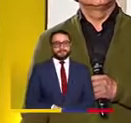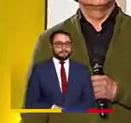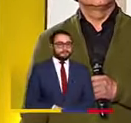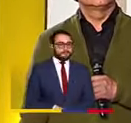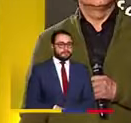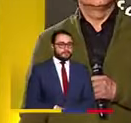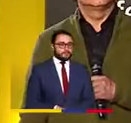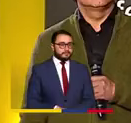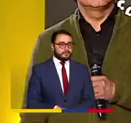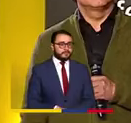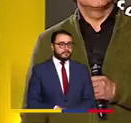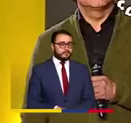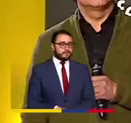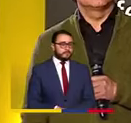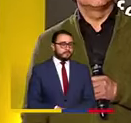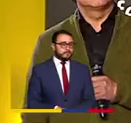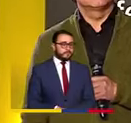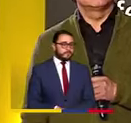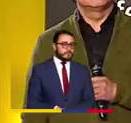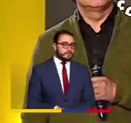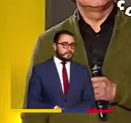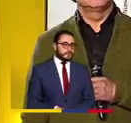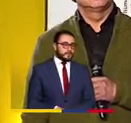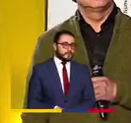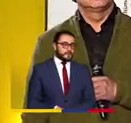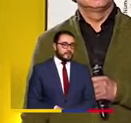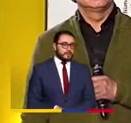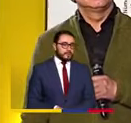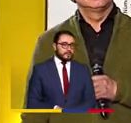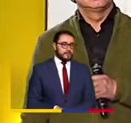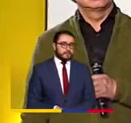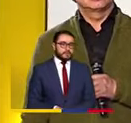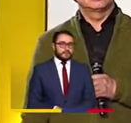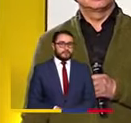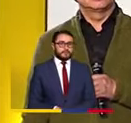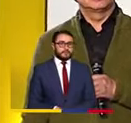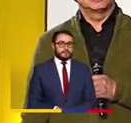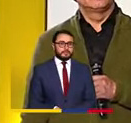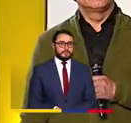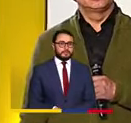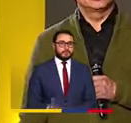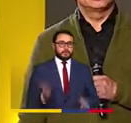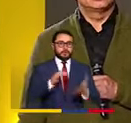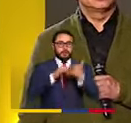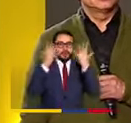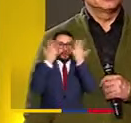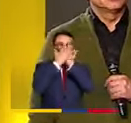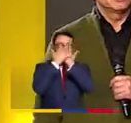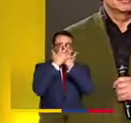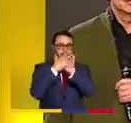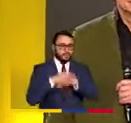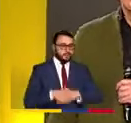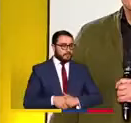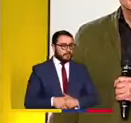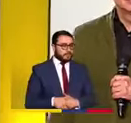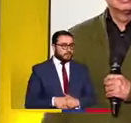todo, ¿no? Y ahora prematura, pero otra vez volví a confundir.